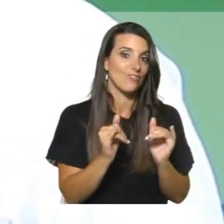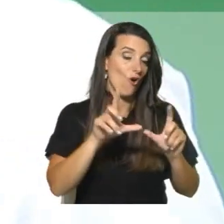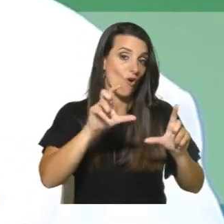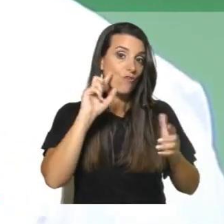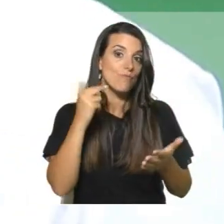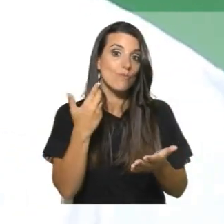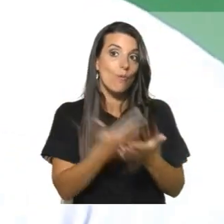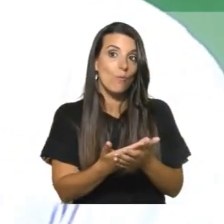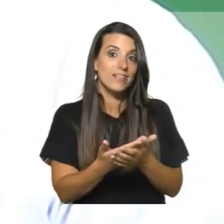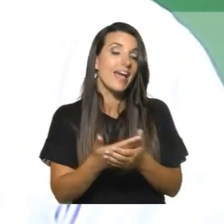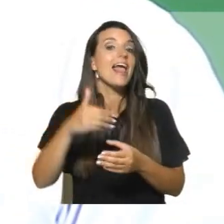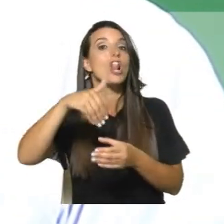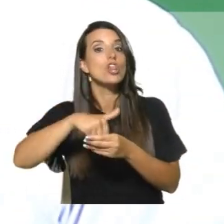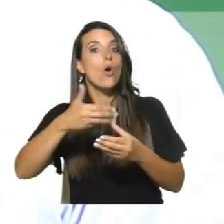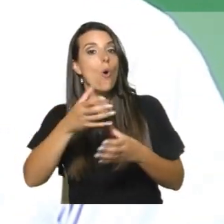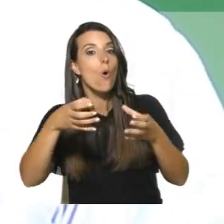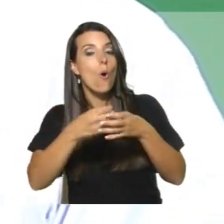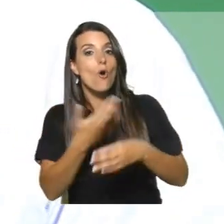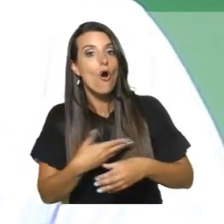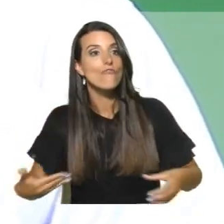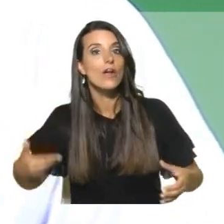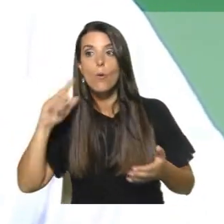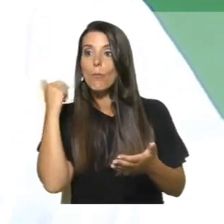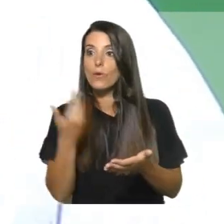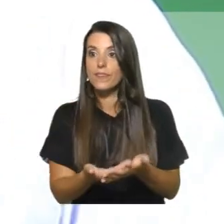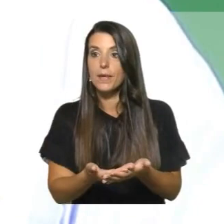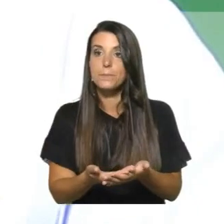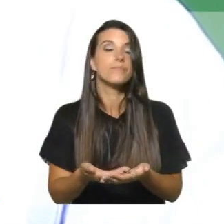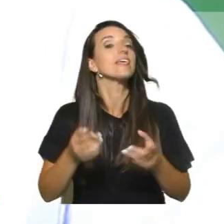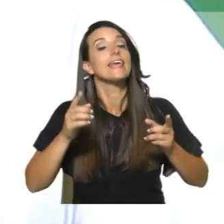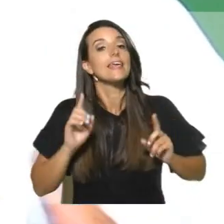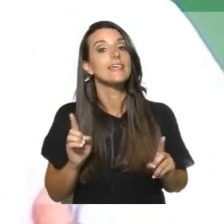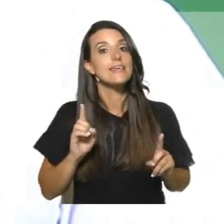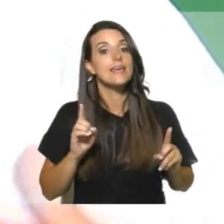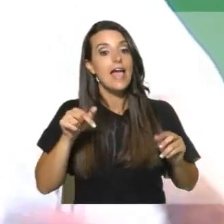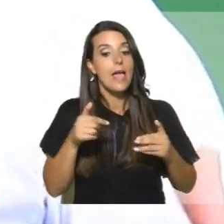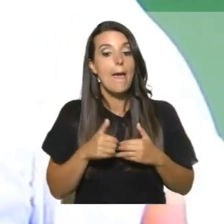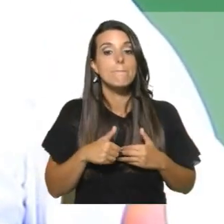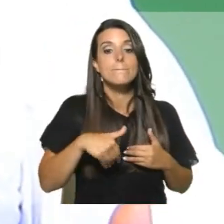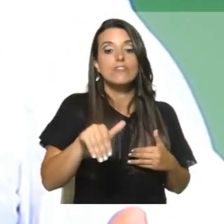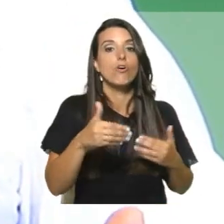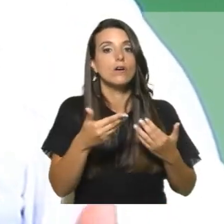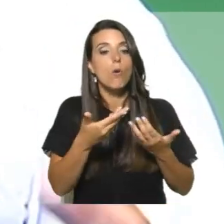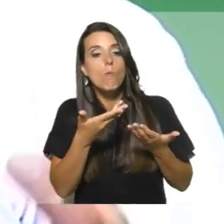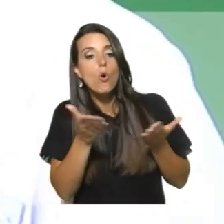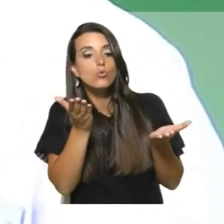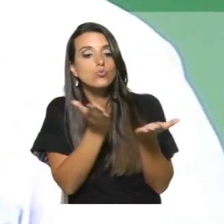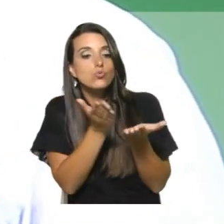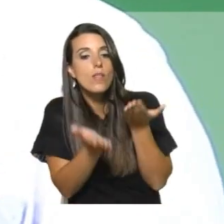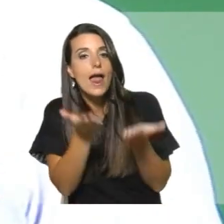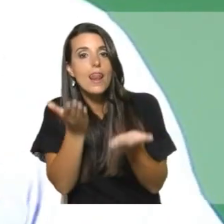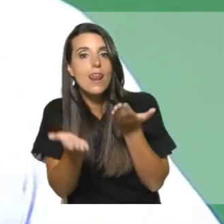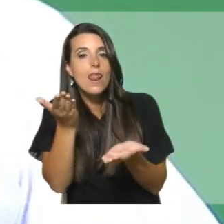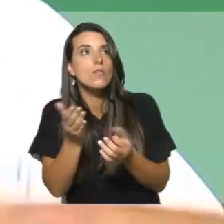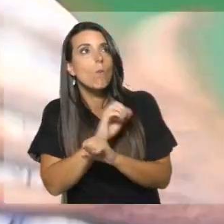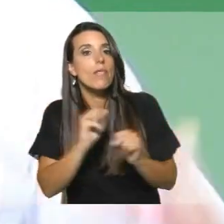propuesta electoral que los partidos de gobierno presentaron. Y a partir de ahí se hizo un análisis de viabilidad, porque